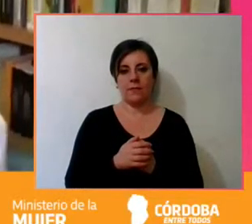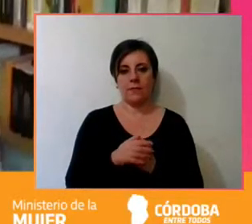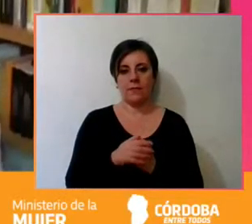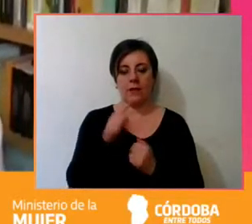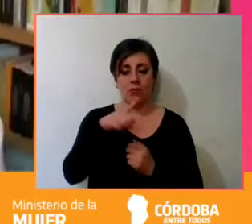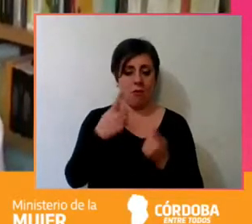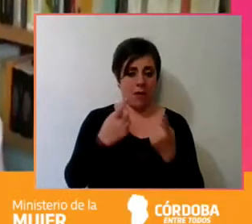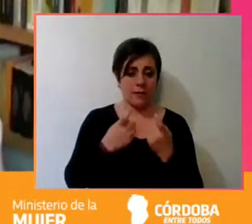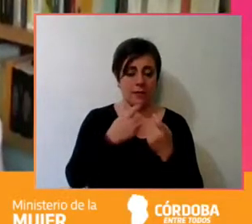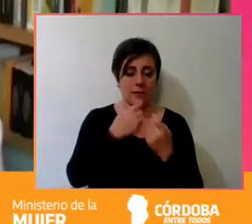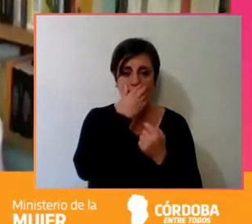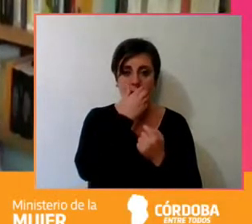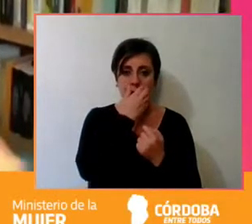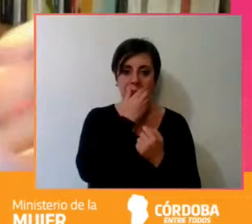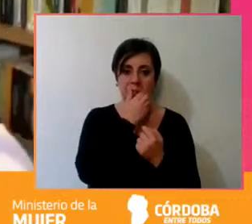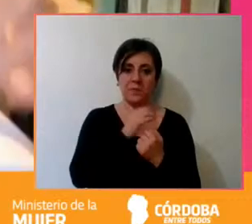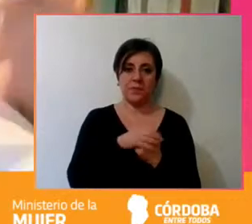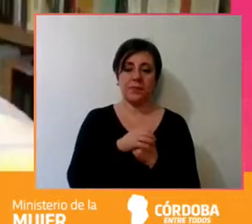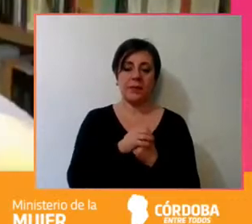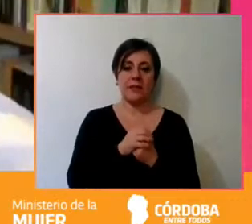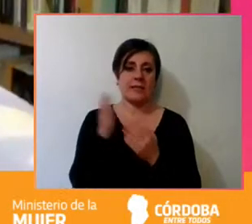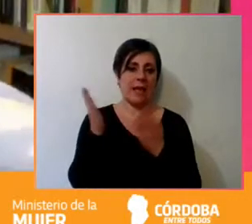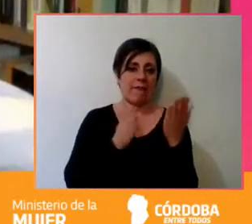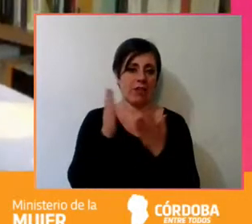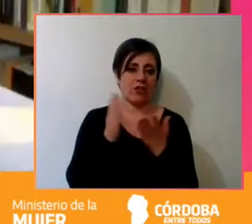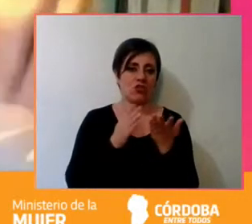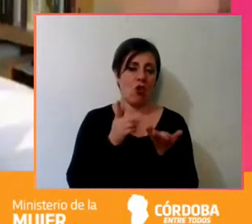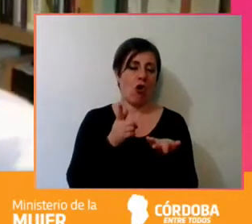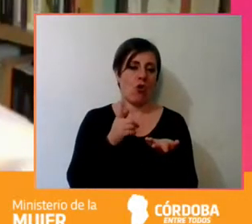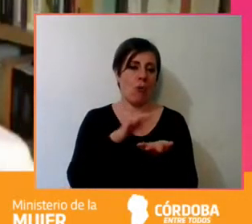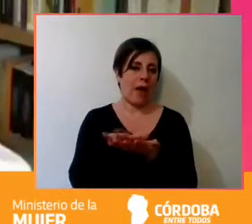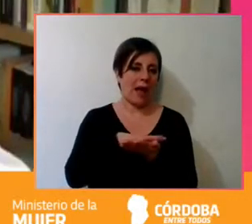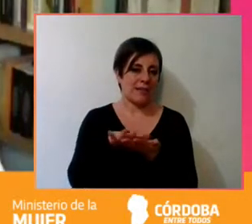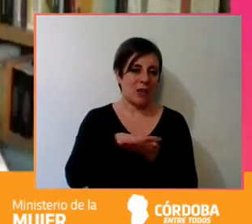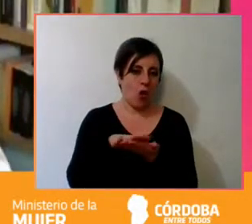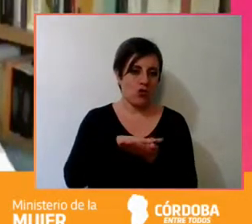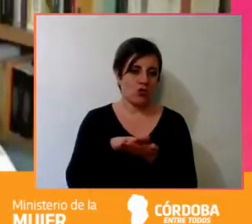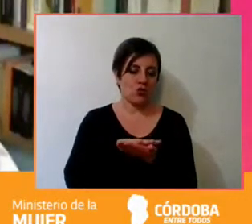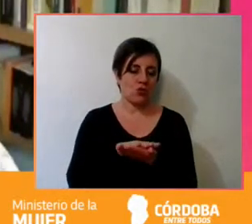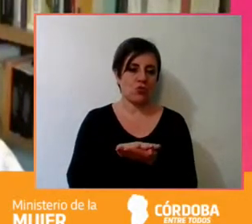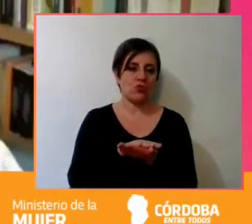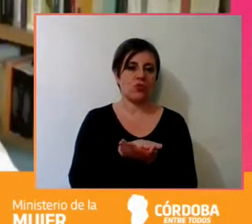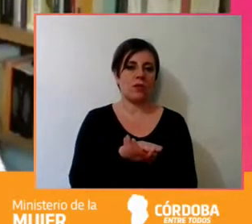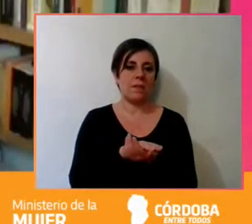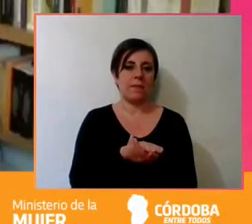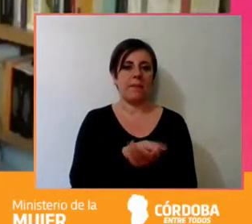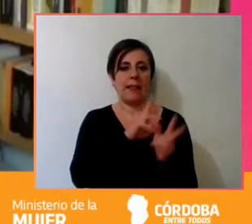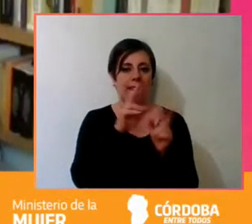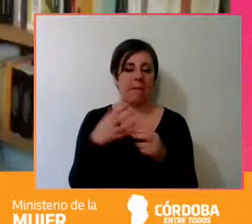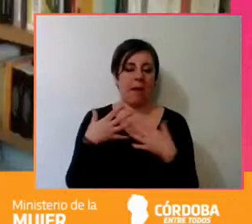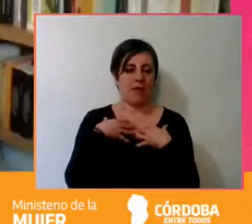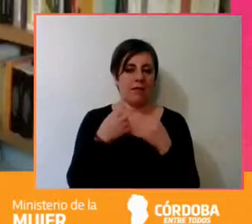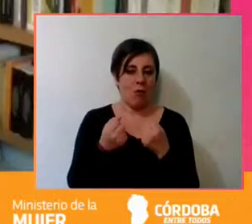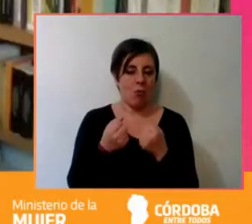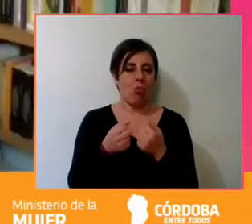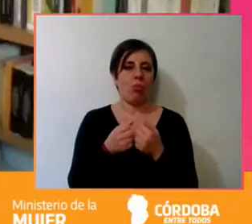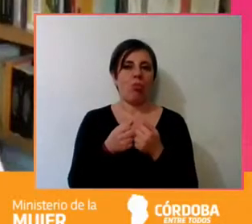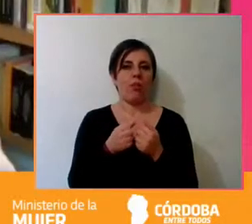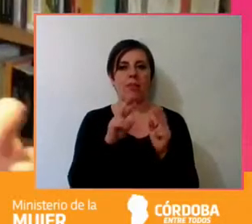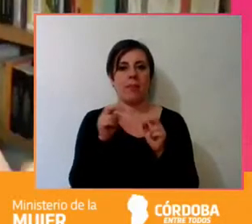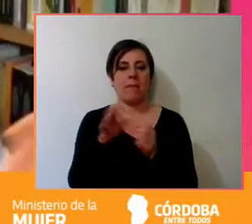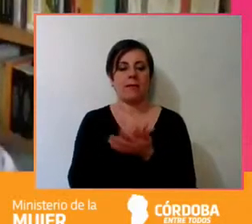necesarios para esto, ¿no? Servicios, sí, servicios básicos para el tema de la salud, servicios básicos para la